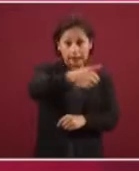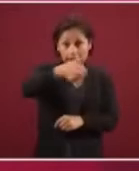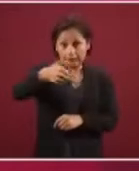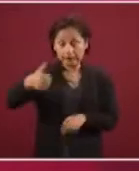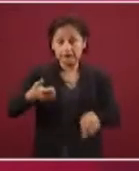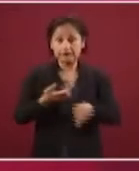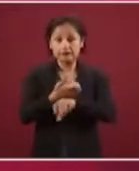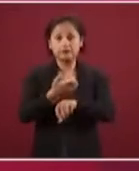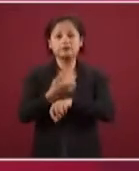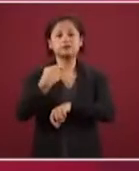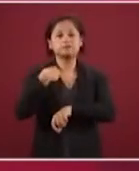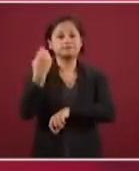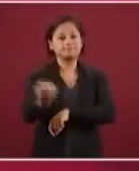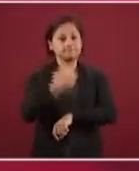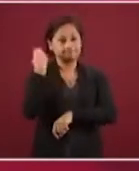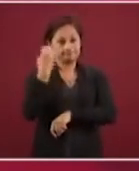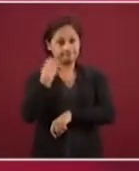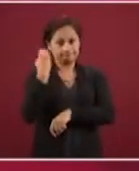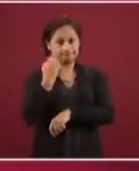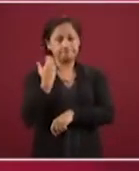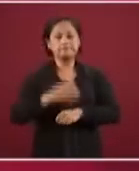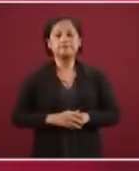Vamos a Tlaxcala,